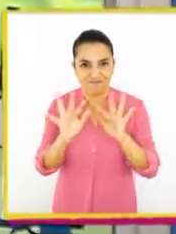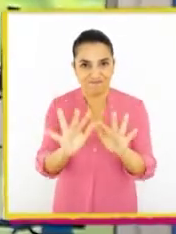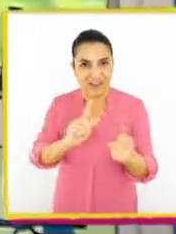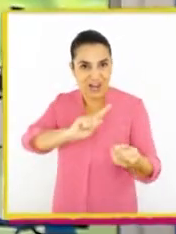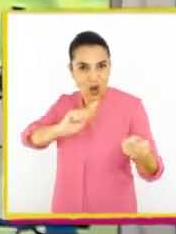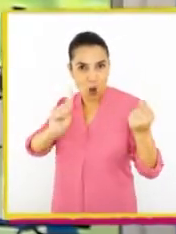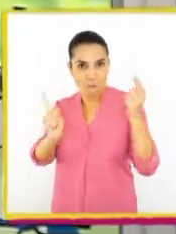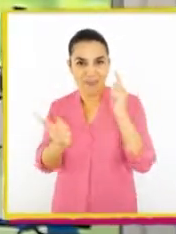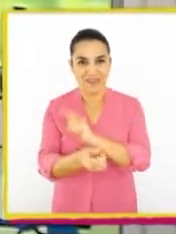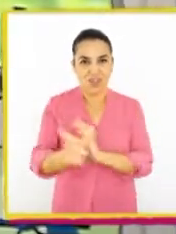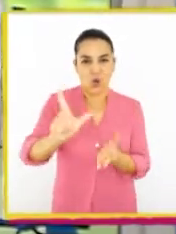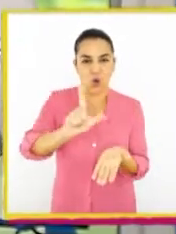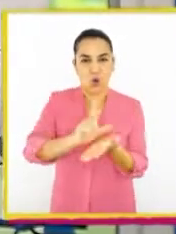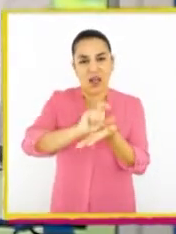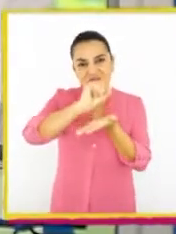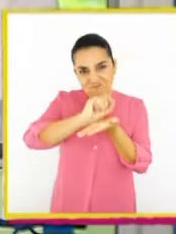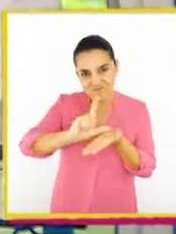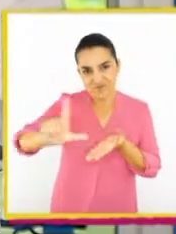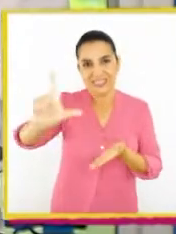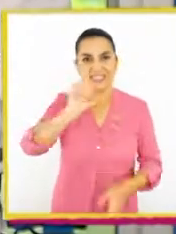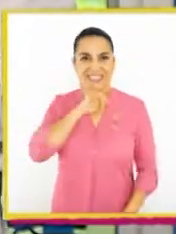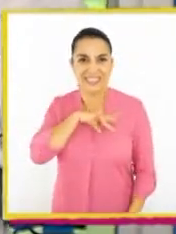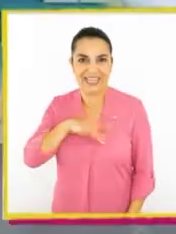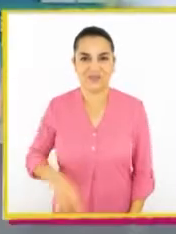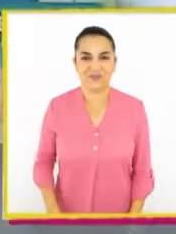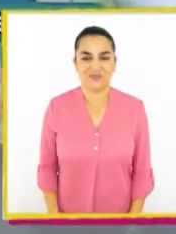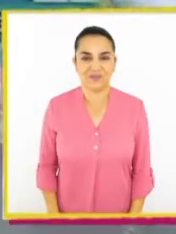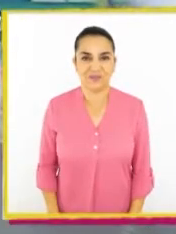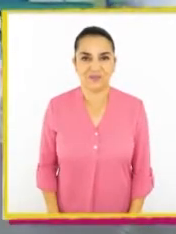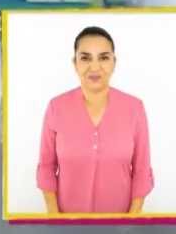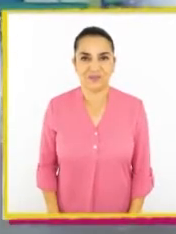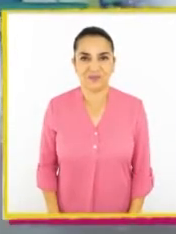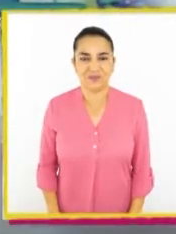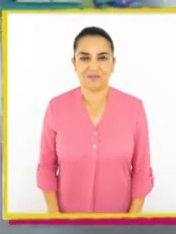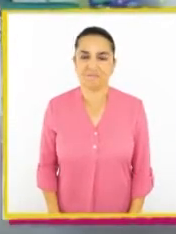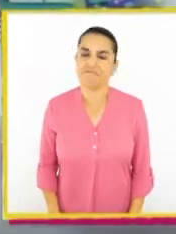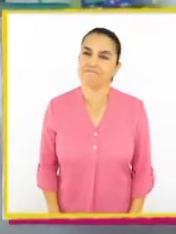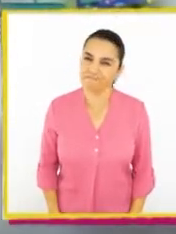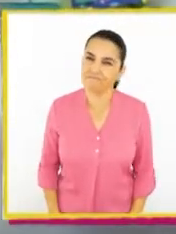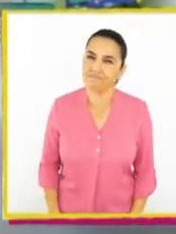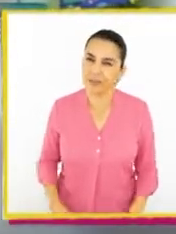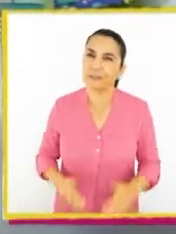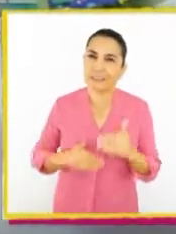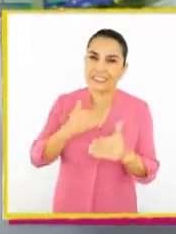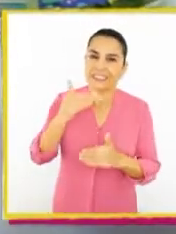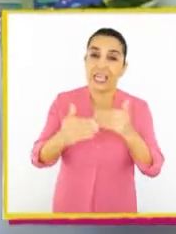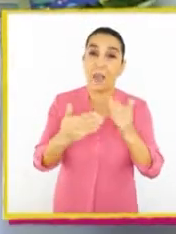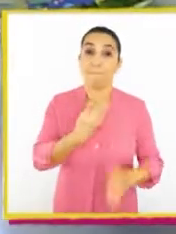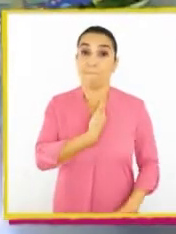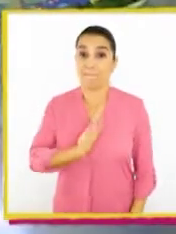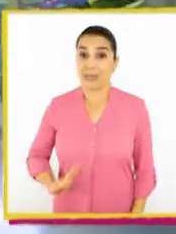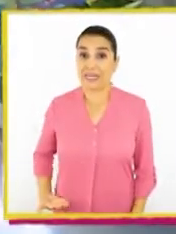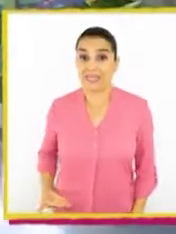este territorio y convertirlo en un lugar de prosperidad para Chile. Vamos armando las piezas.